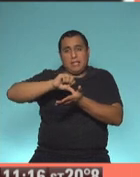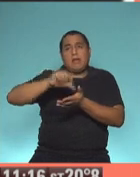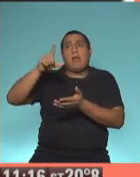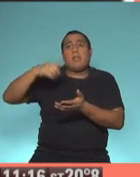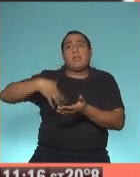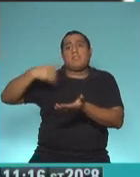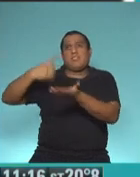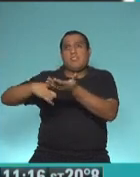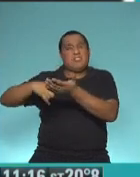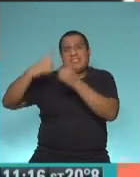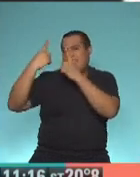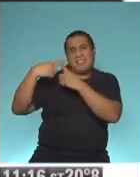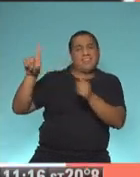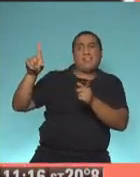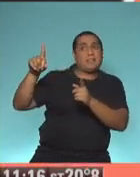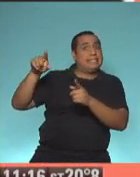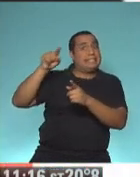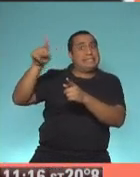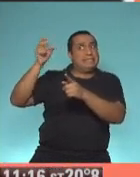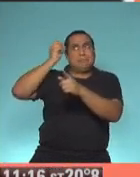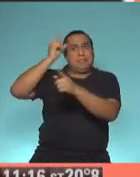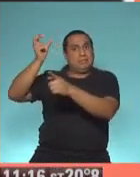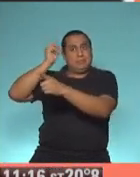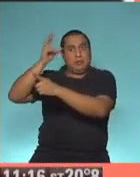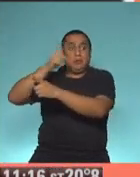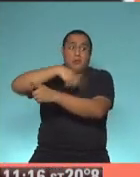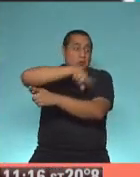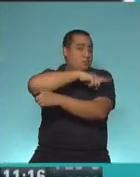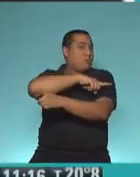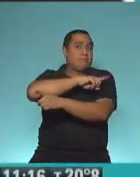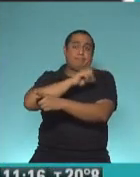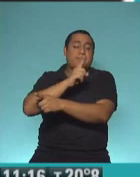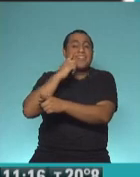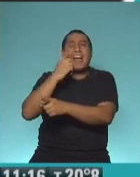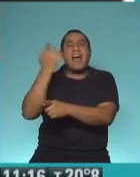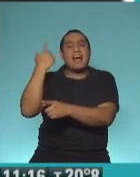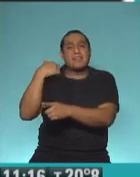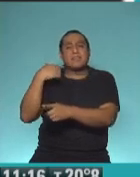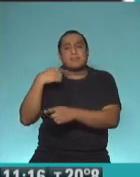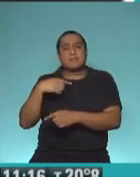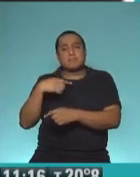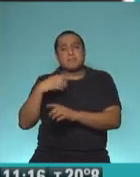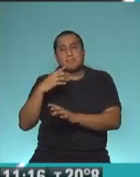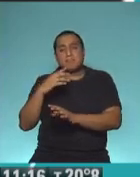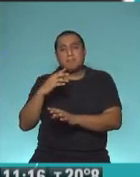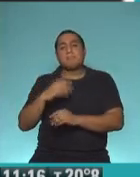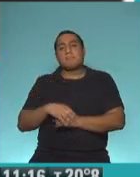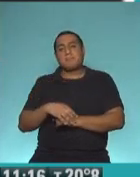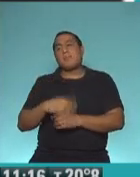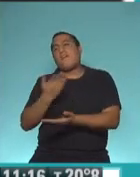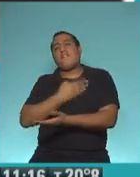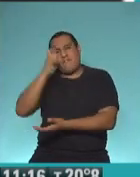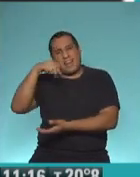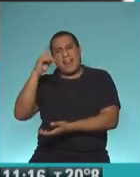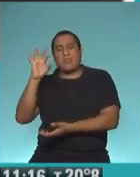direcciones opuestas a la nuestra es muchísimo peor. Sin duda. Bueno, ayer encontraron... Sí. Es eso. Fernando Pollack,